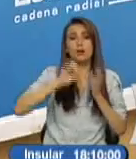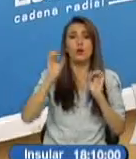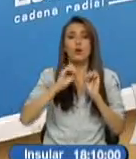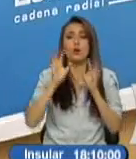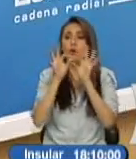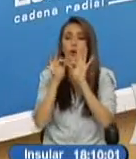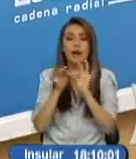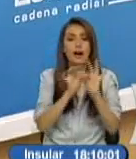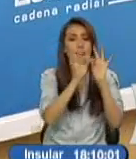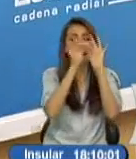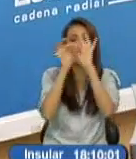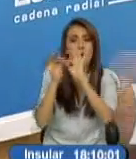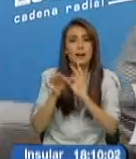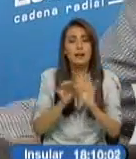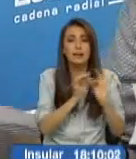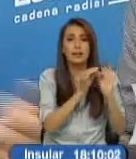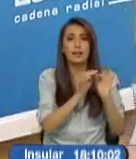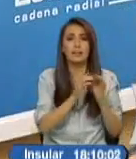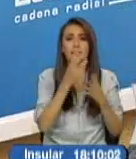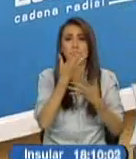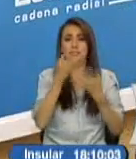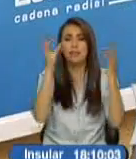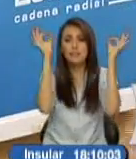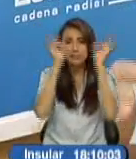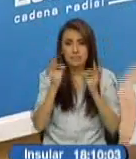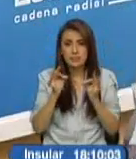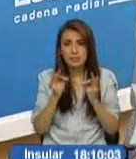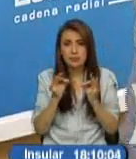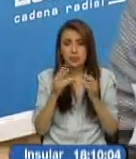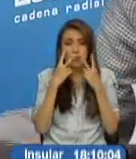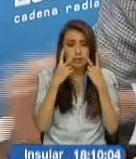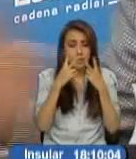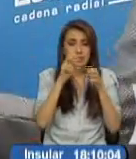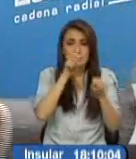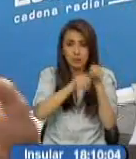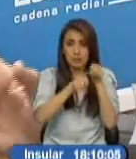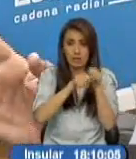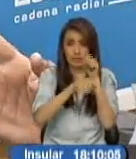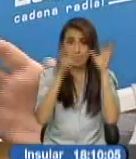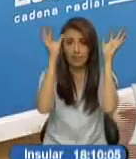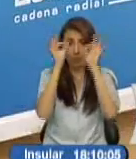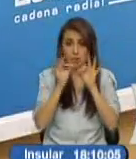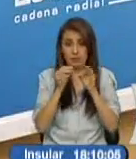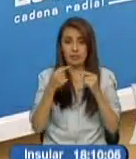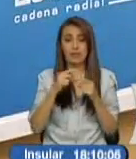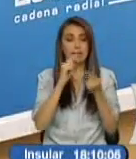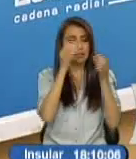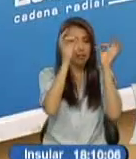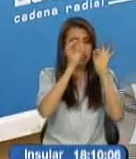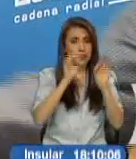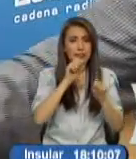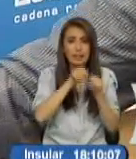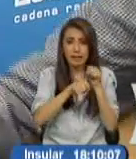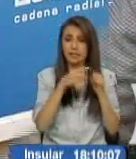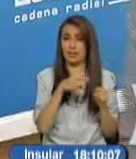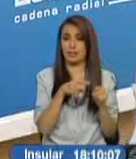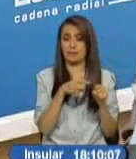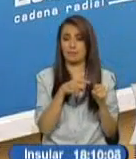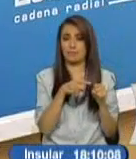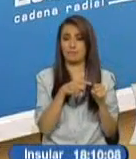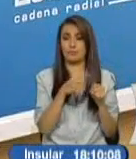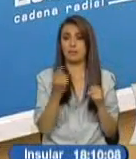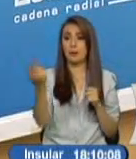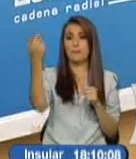reparación integral de una central hidroeléctrica que fue recibida de forma defectuosa, no la recibimos, mejor dicho, la central hidroeléctrica,